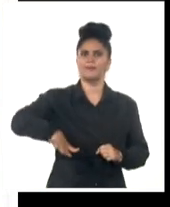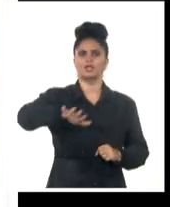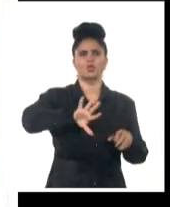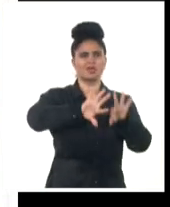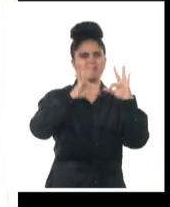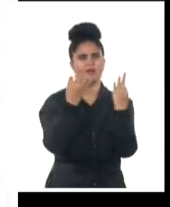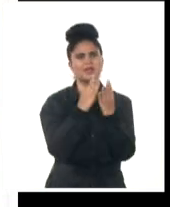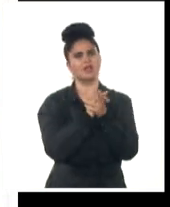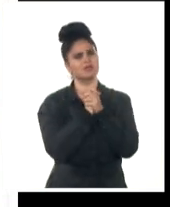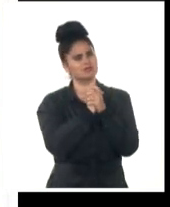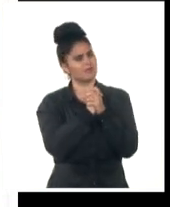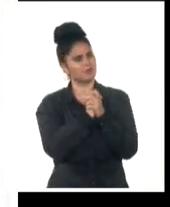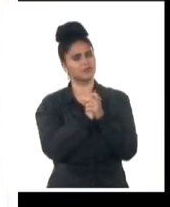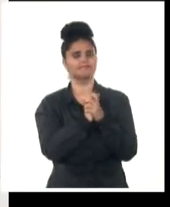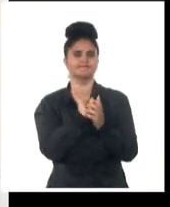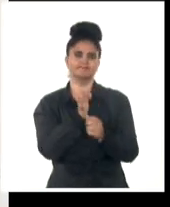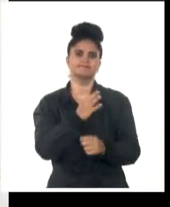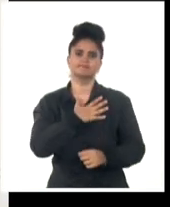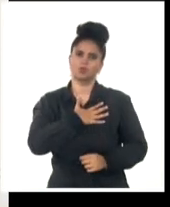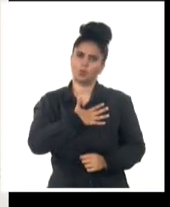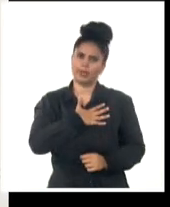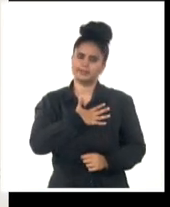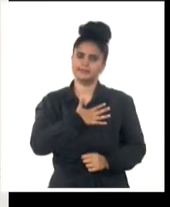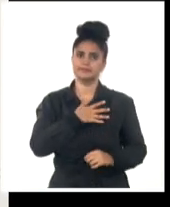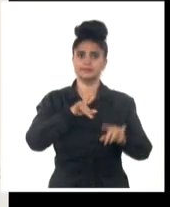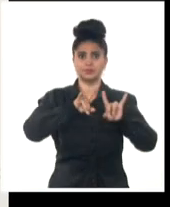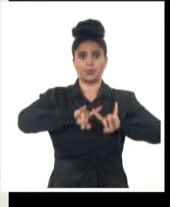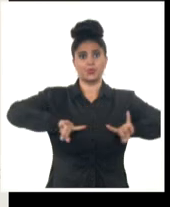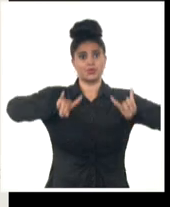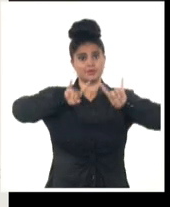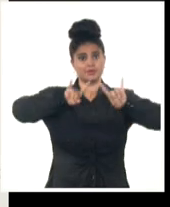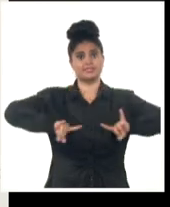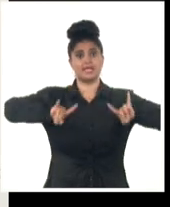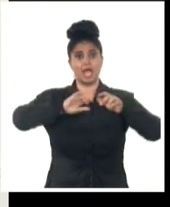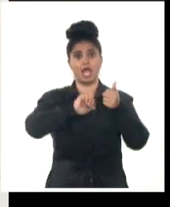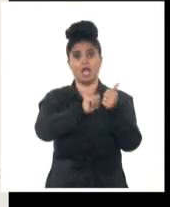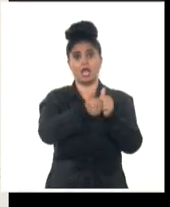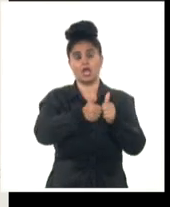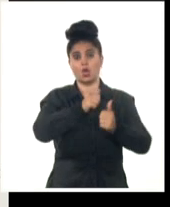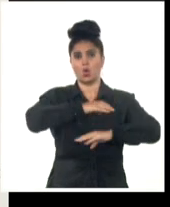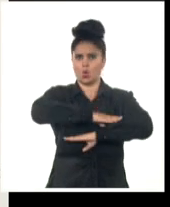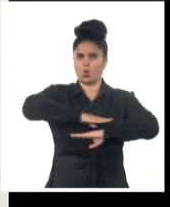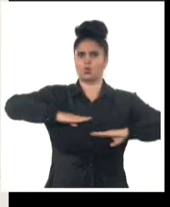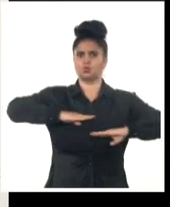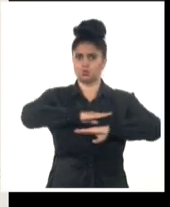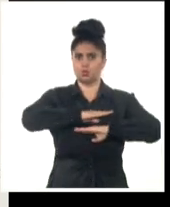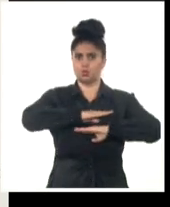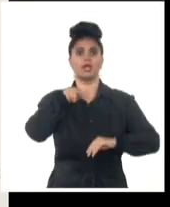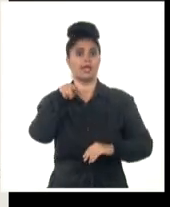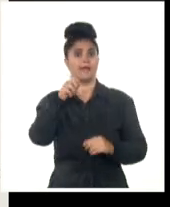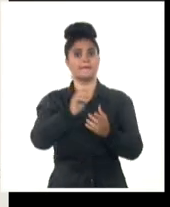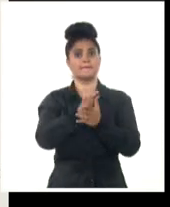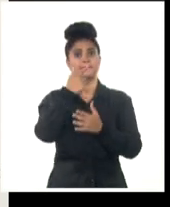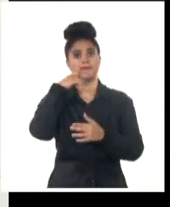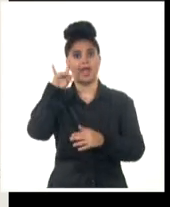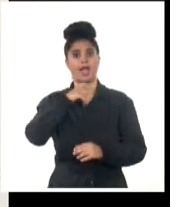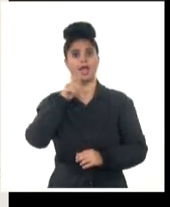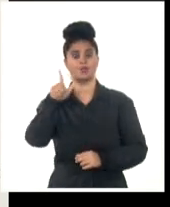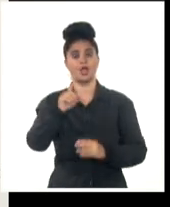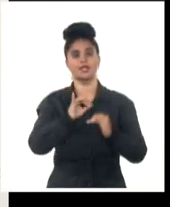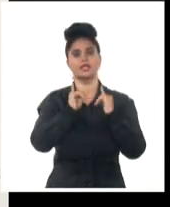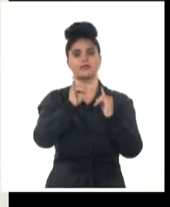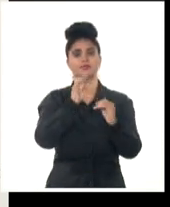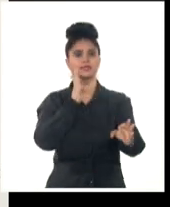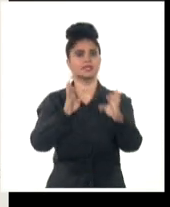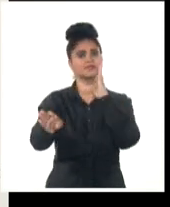triste como este. La Universidad de Ciencias de la Cultura Física y el Deporte, Manuel Fajardo, también reflejó en su cuenta oficial en Facebook